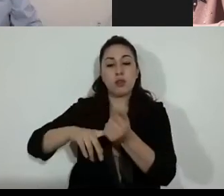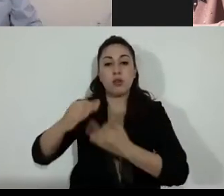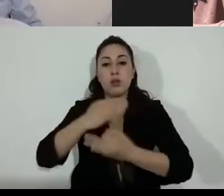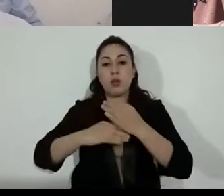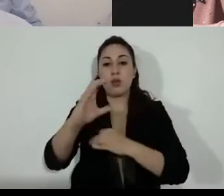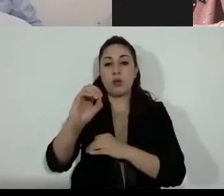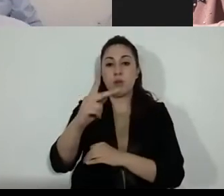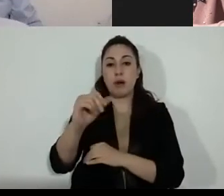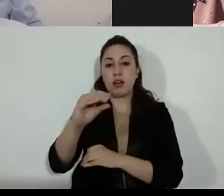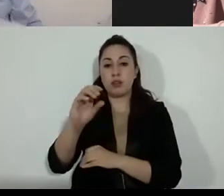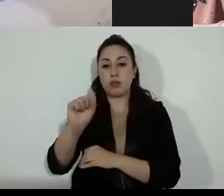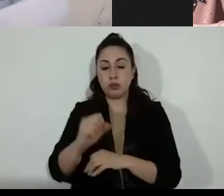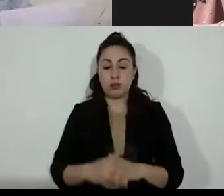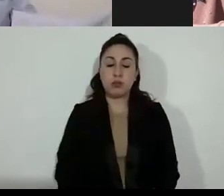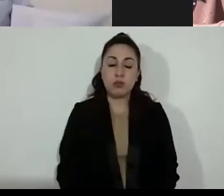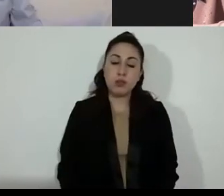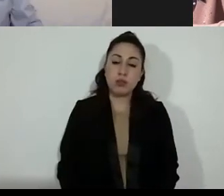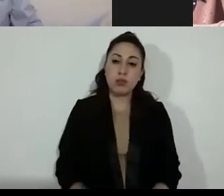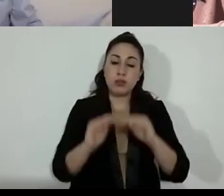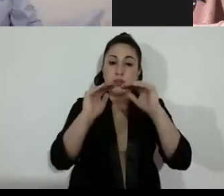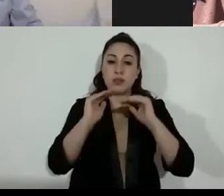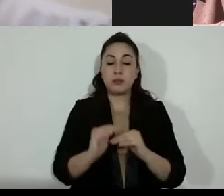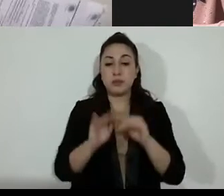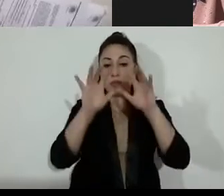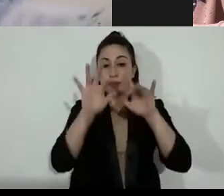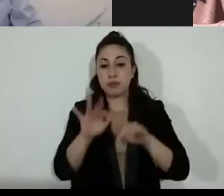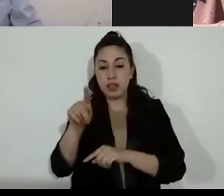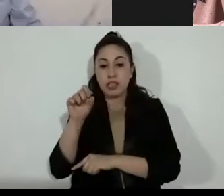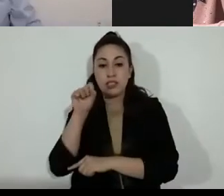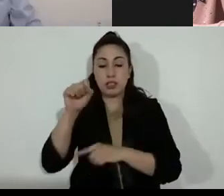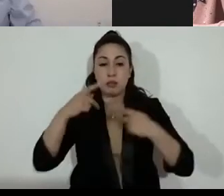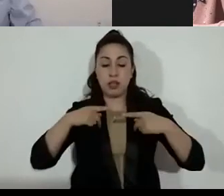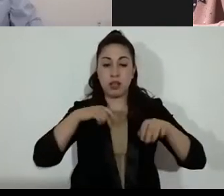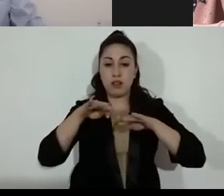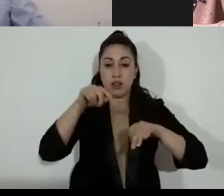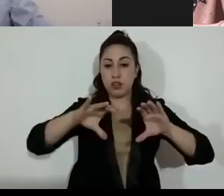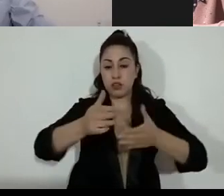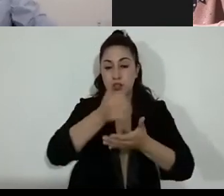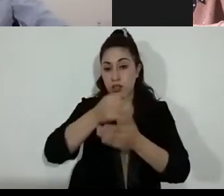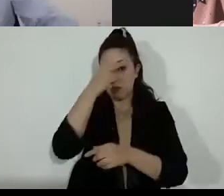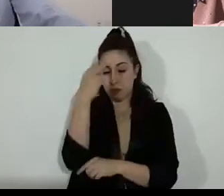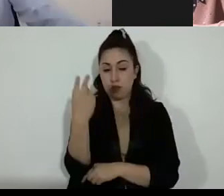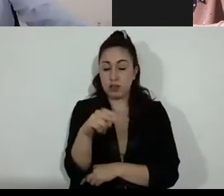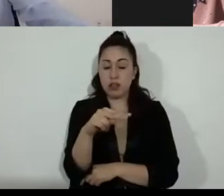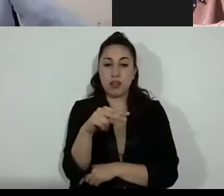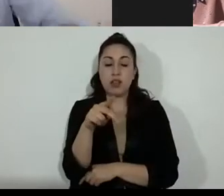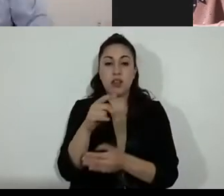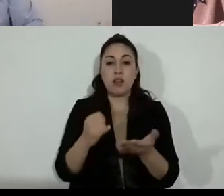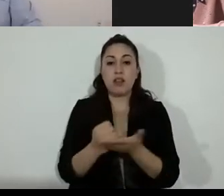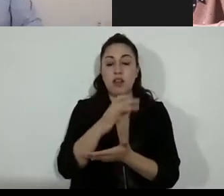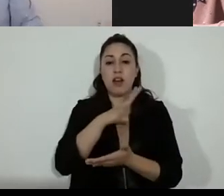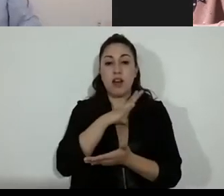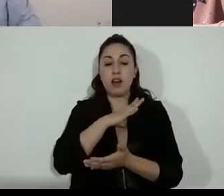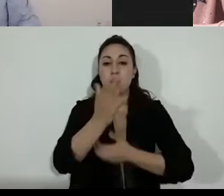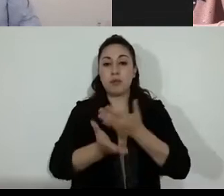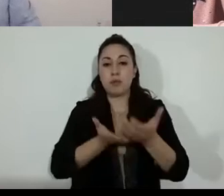comunitaria COPACO. Siguiente, oficio del Sindicato de Trabajadores del Congreso de la Ciudad de México, por el cual remiten el pliego petitorio